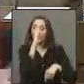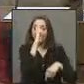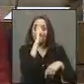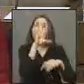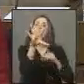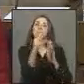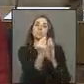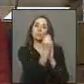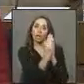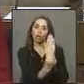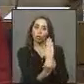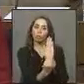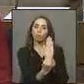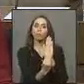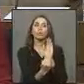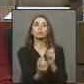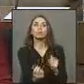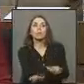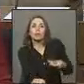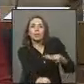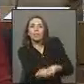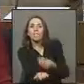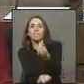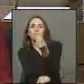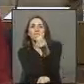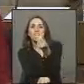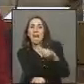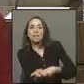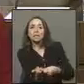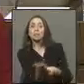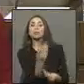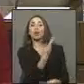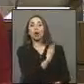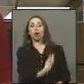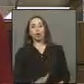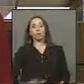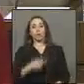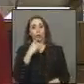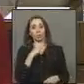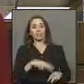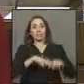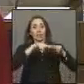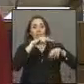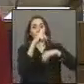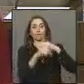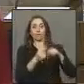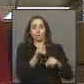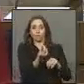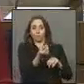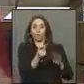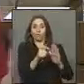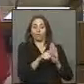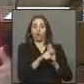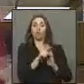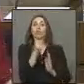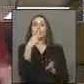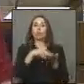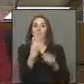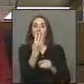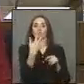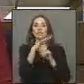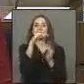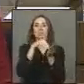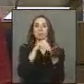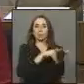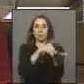Pero dentro de lo que significa el financiamiento, el Gobierno dice que el presupuesto en el año 2014 alcanza un monto de 15 mil millones, un